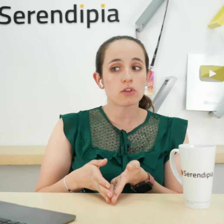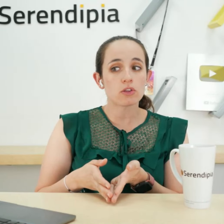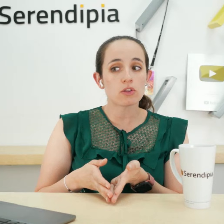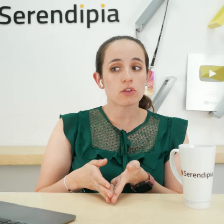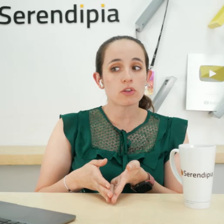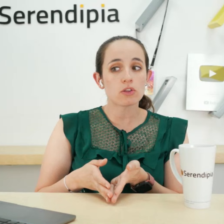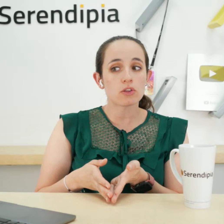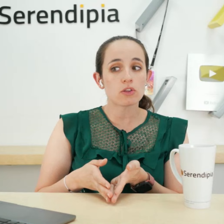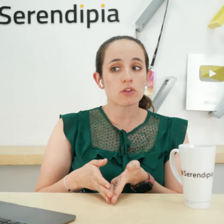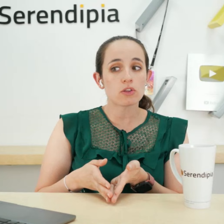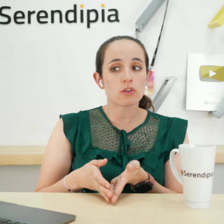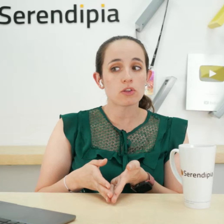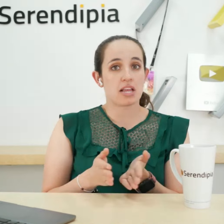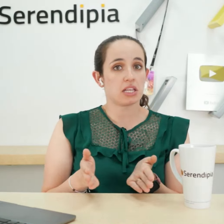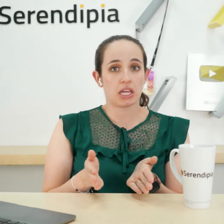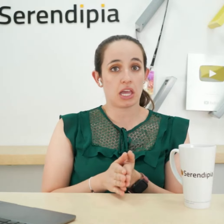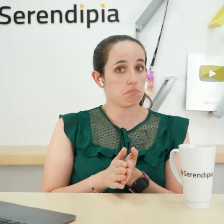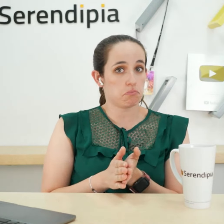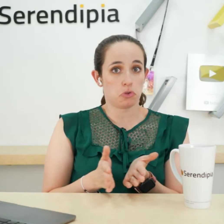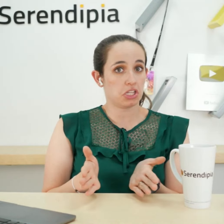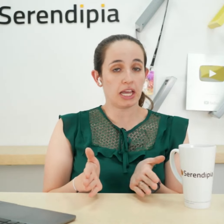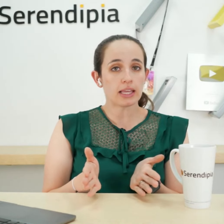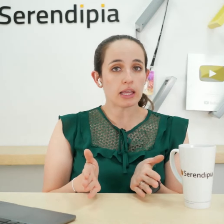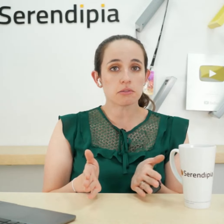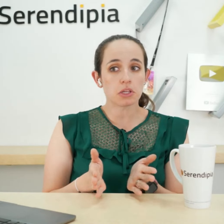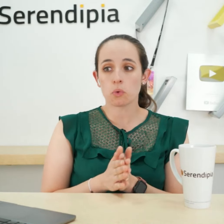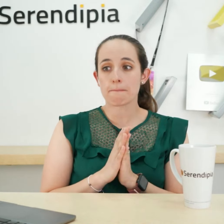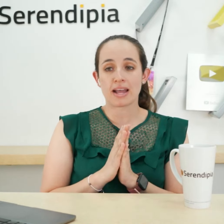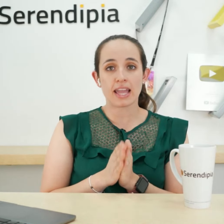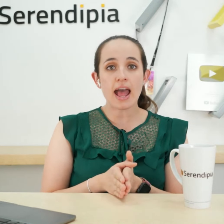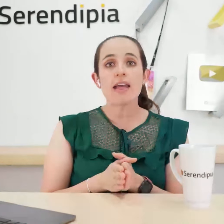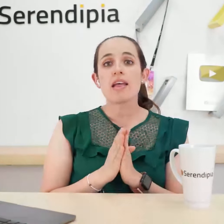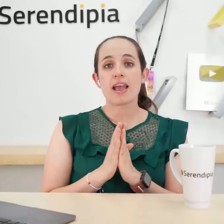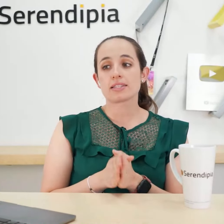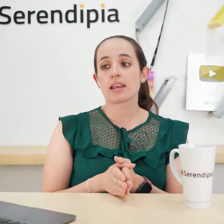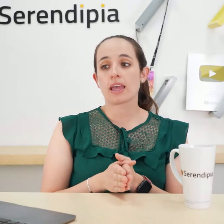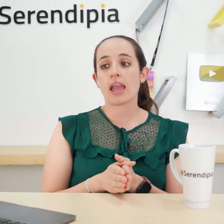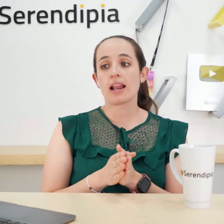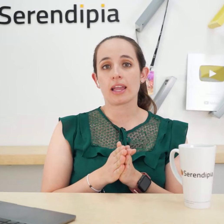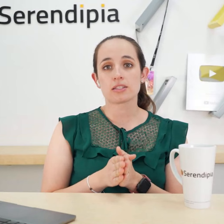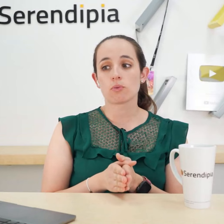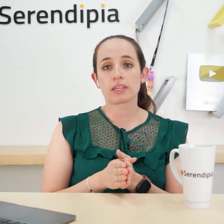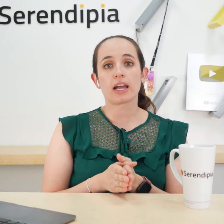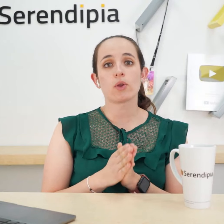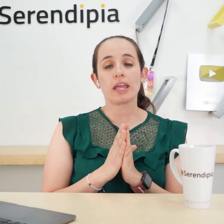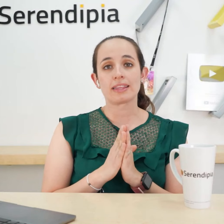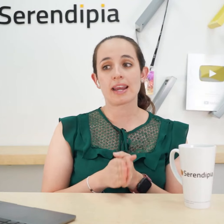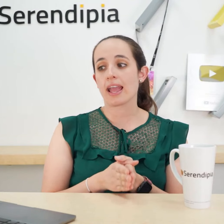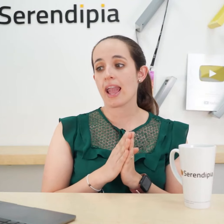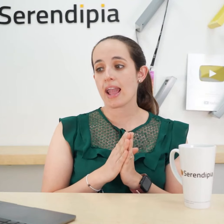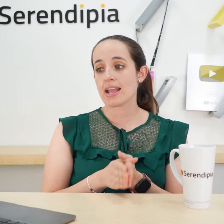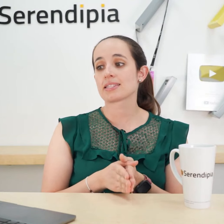ejército va queriendo, y el presidente parece que no tiene ninguna manera de hacer que el ejército